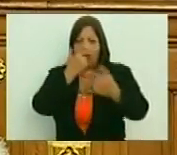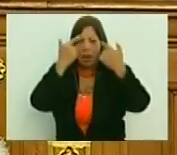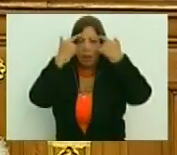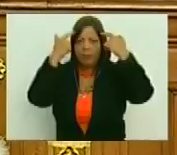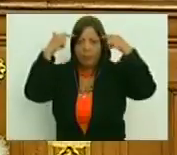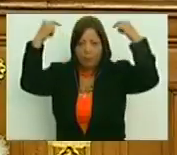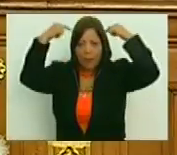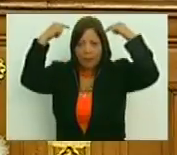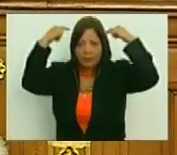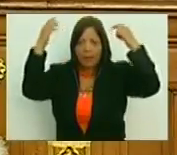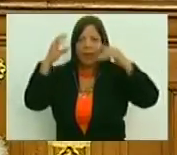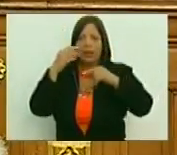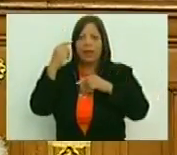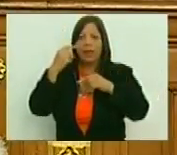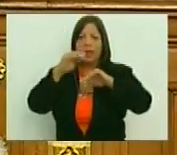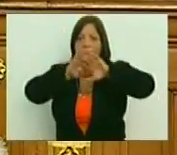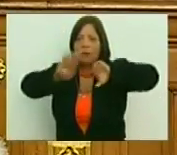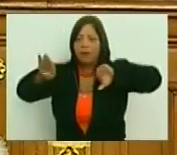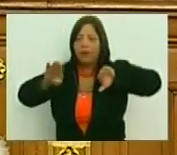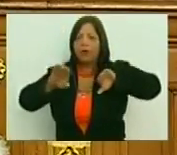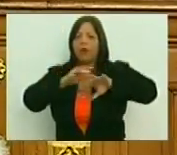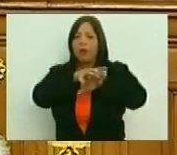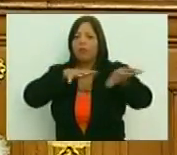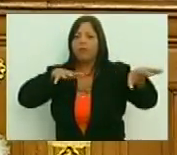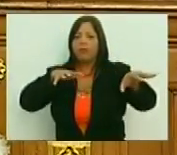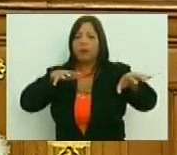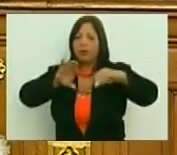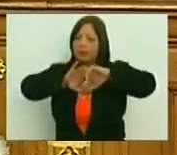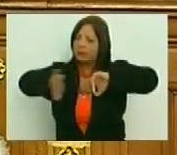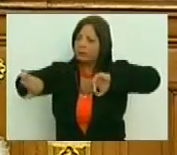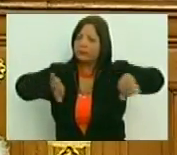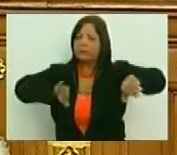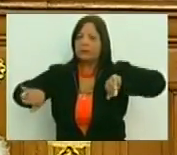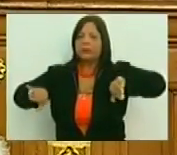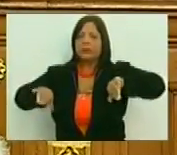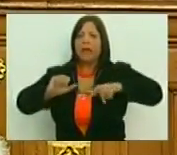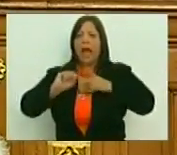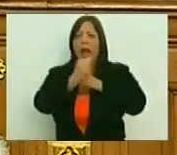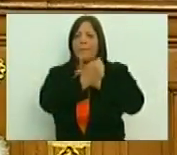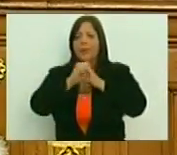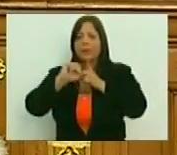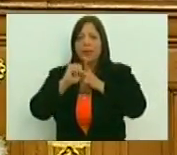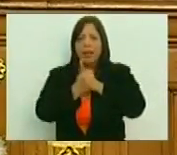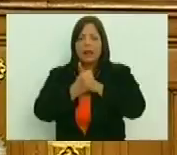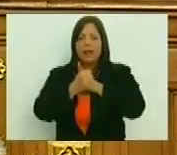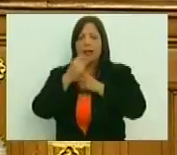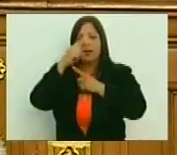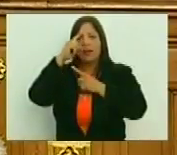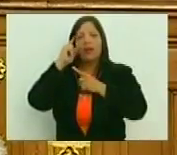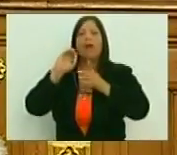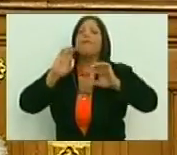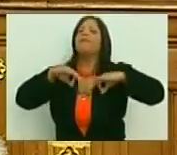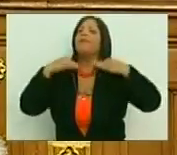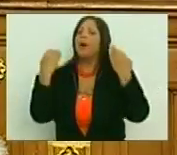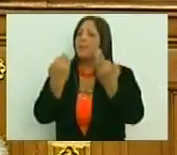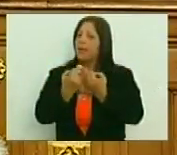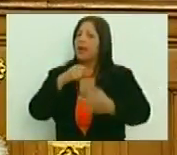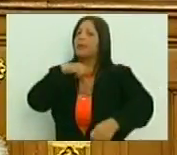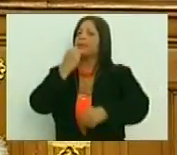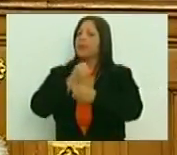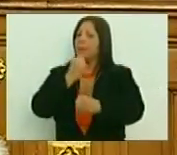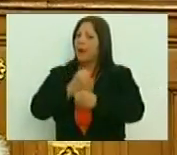psicótica de su colectivo comunal, ambiental, familiar,